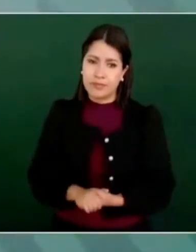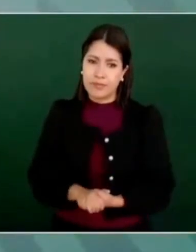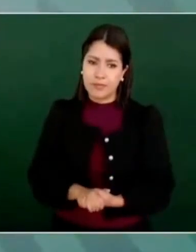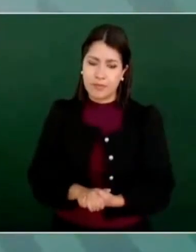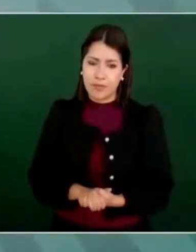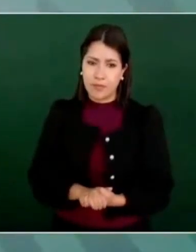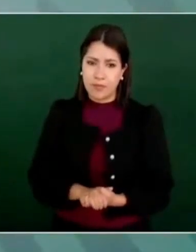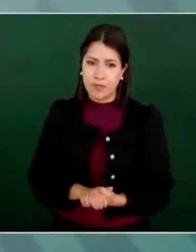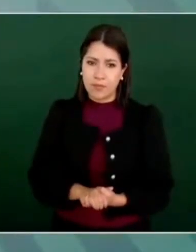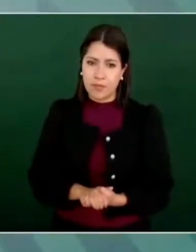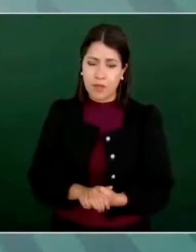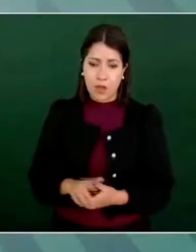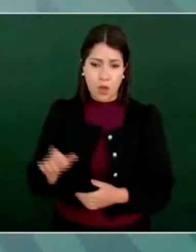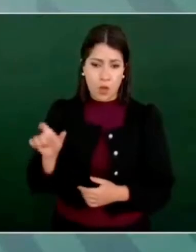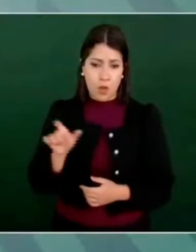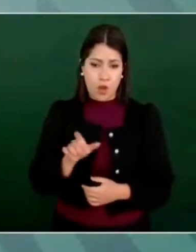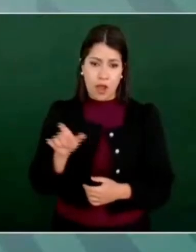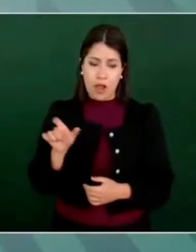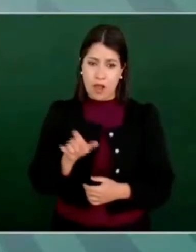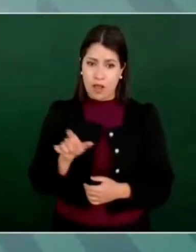Cuando ese gran zarpazo,